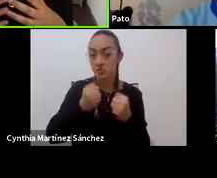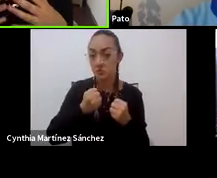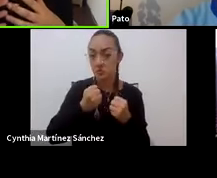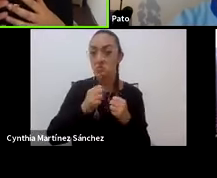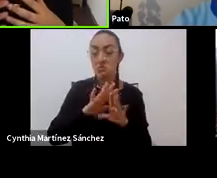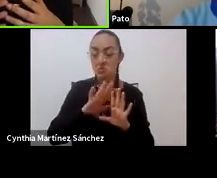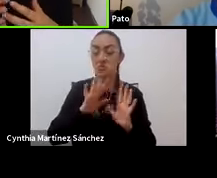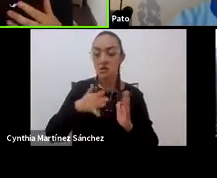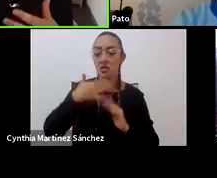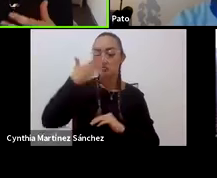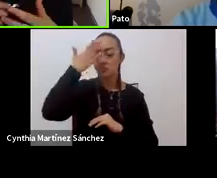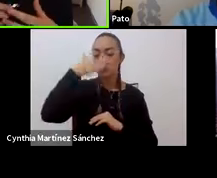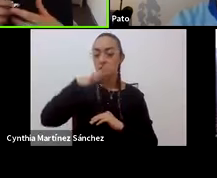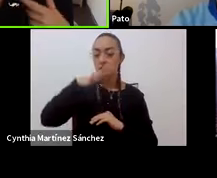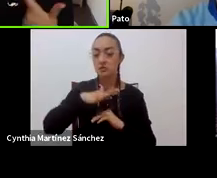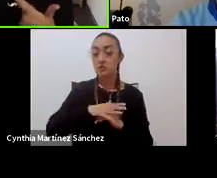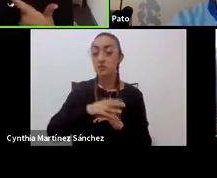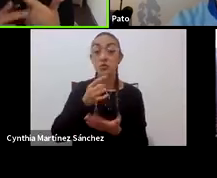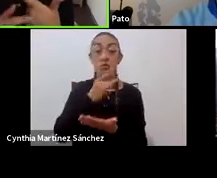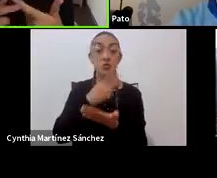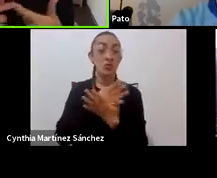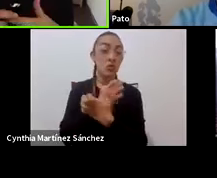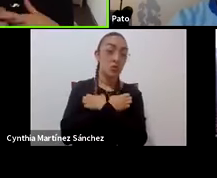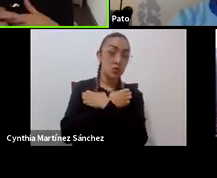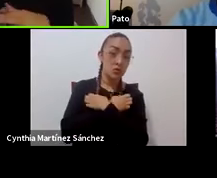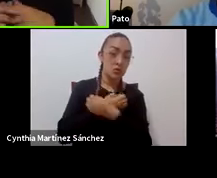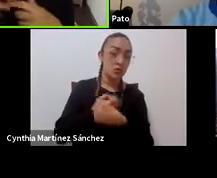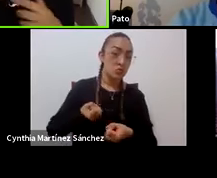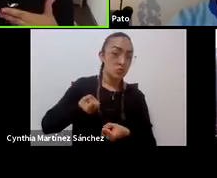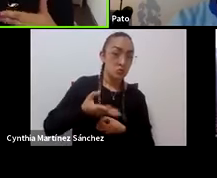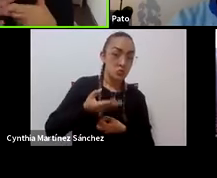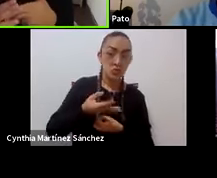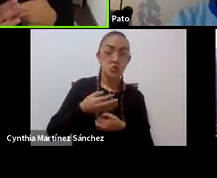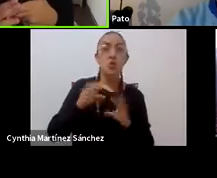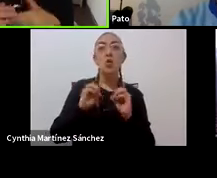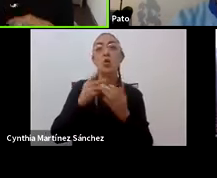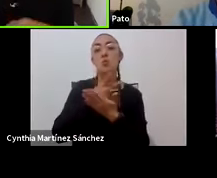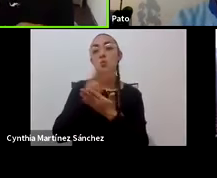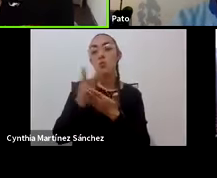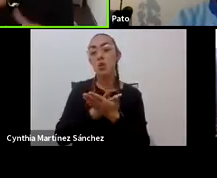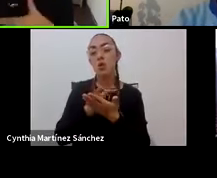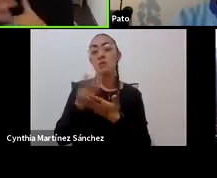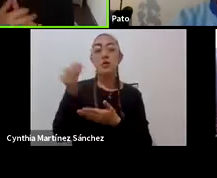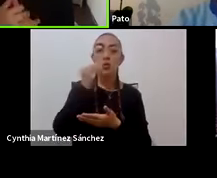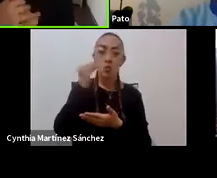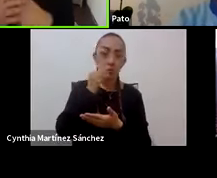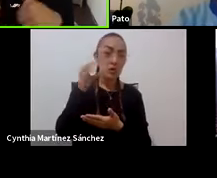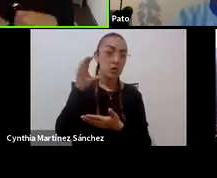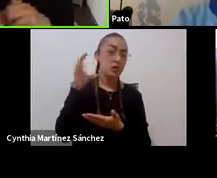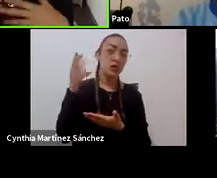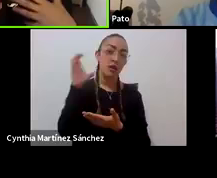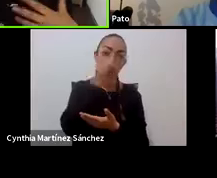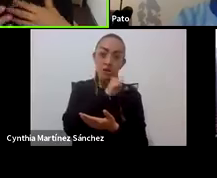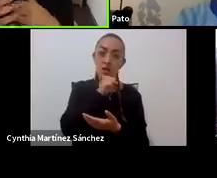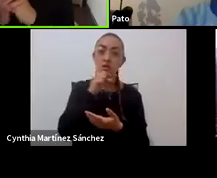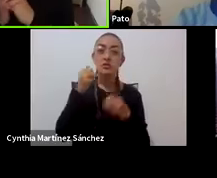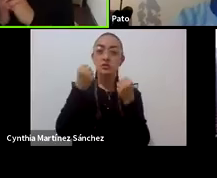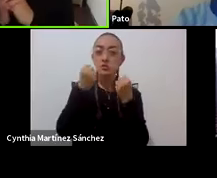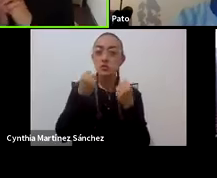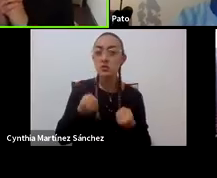espacio donde no solamente se provee de educación, sino también con muchos programas, desayunos calientes, seguridad,